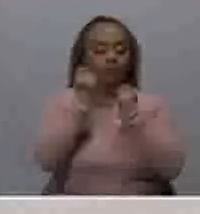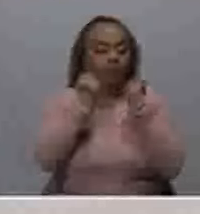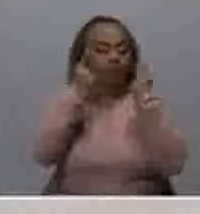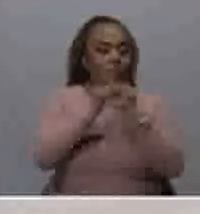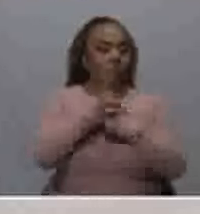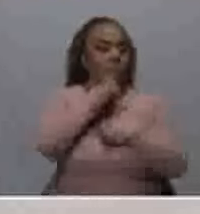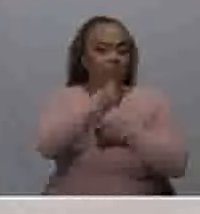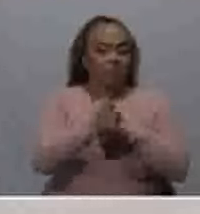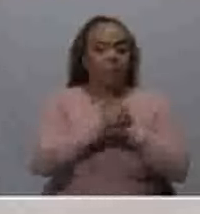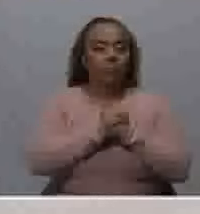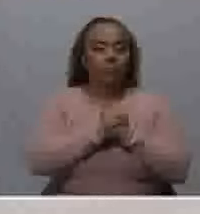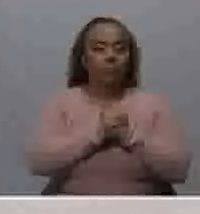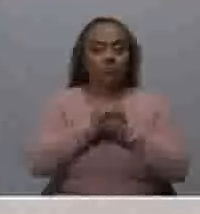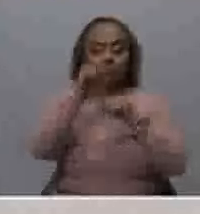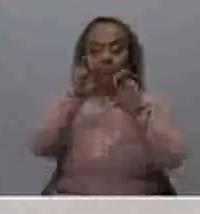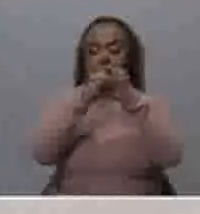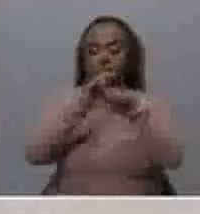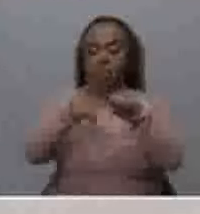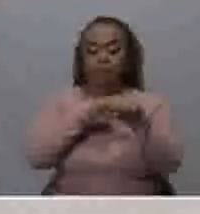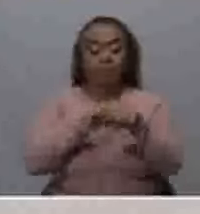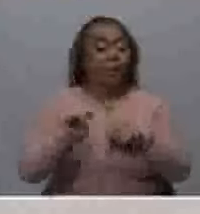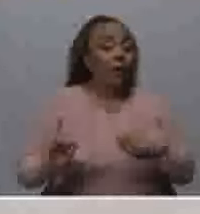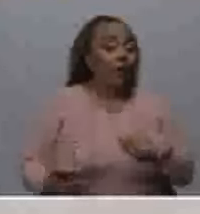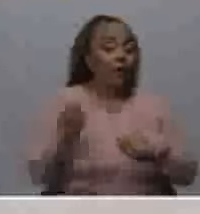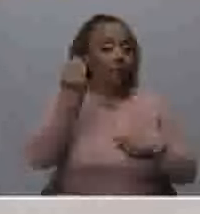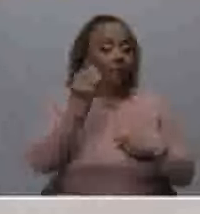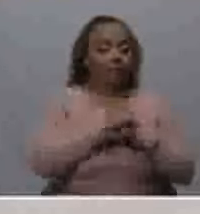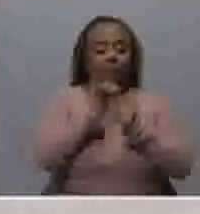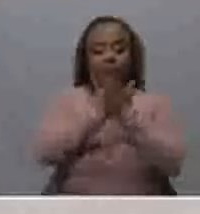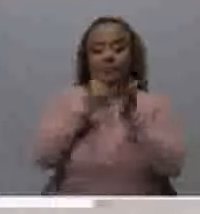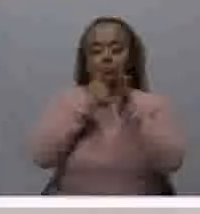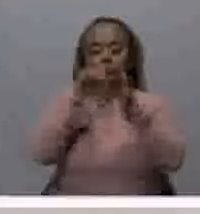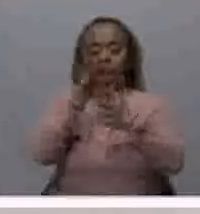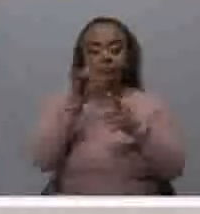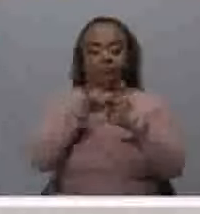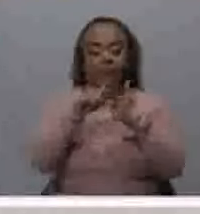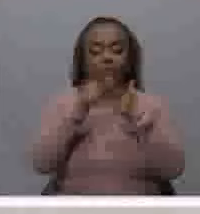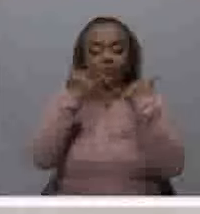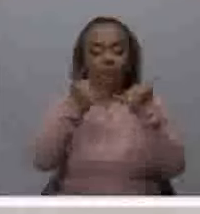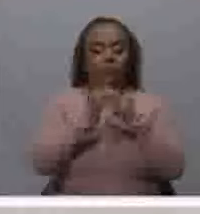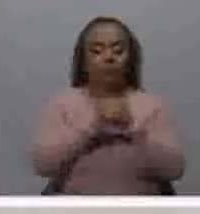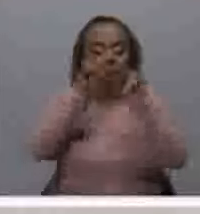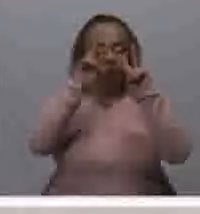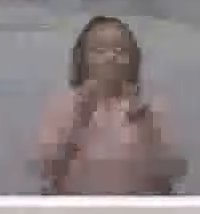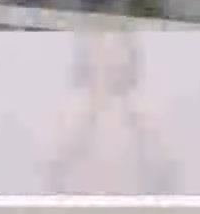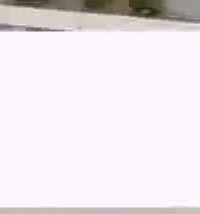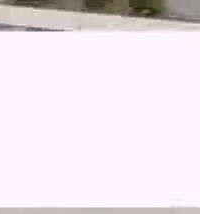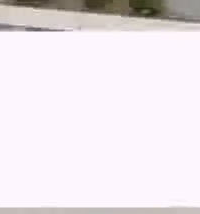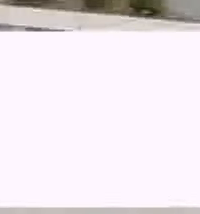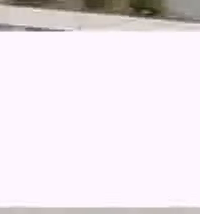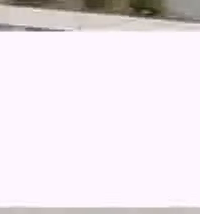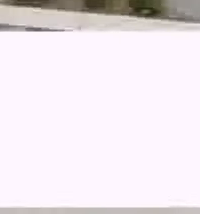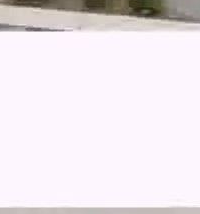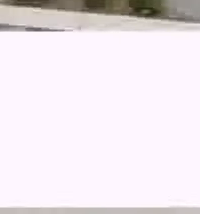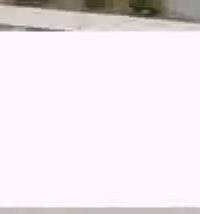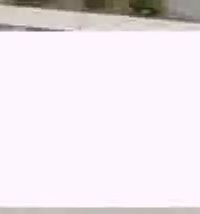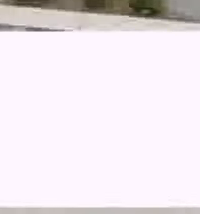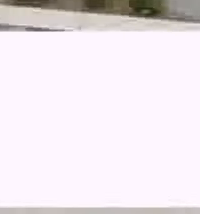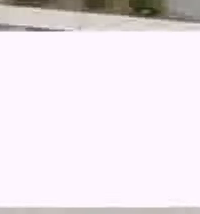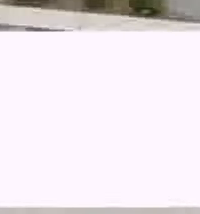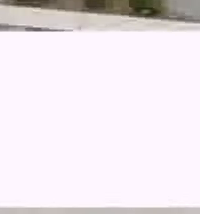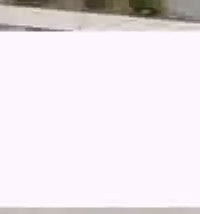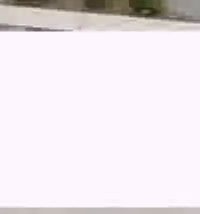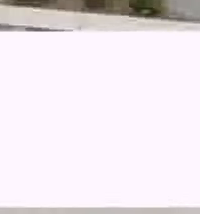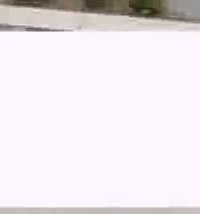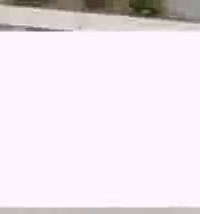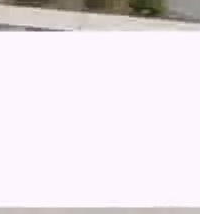entendimiento de la realidad de una selección muy joven en esta Copa América. Así que de inmediato vamos a revisar esta nota con don Claudio Vivas, el director